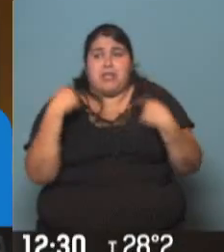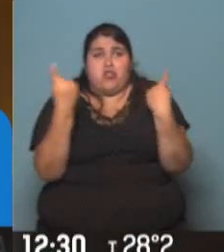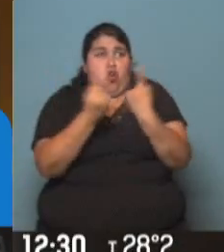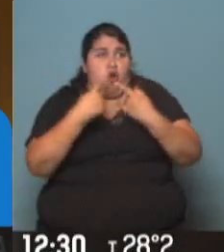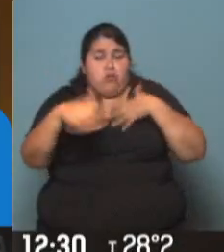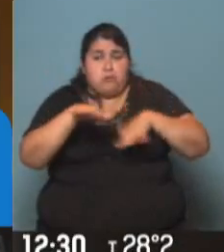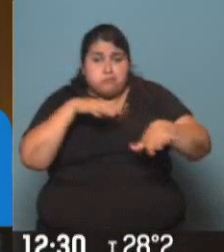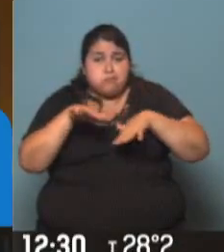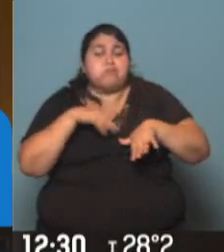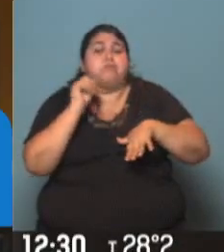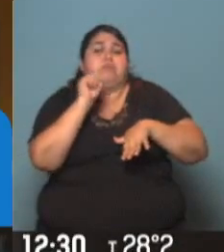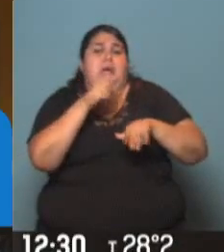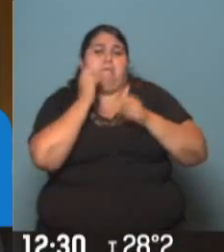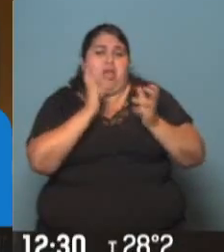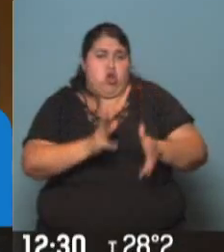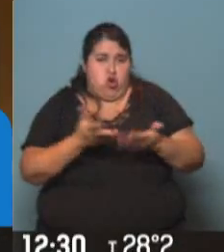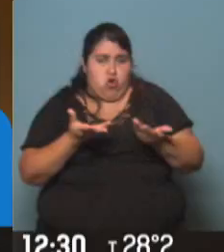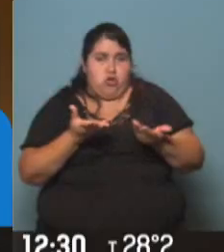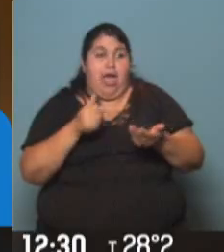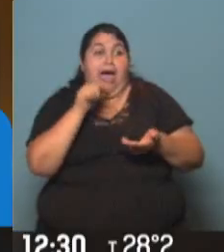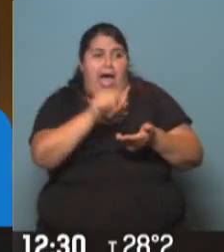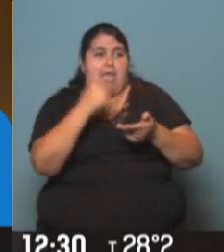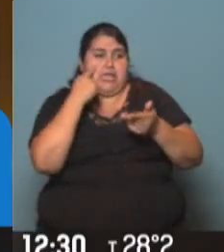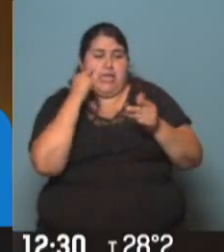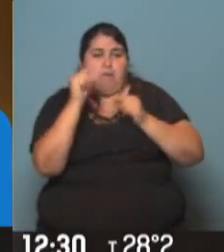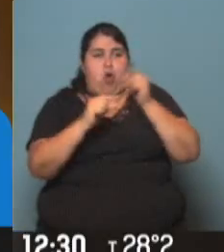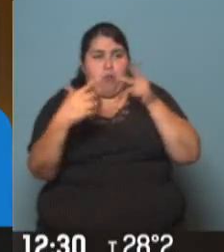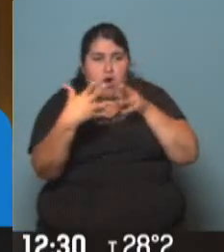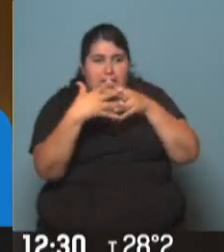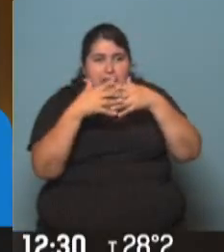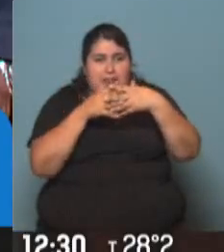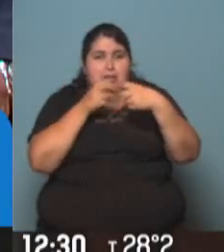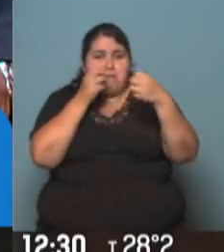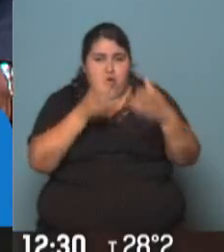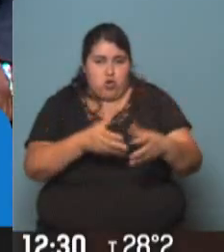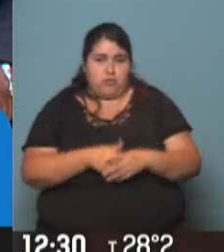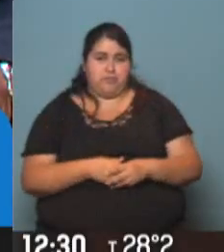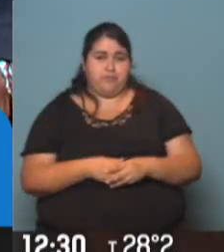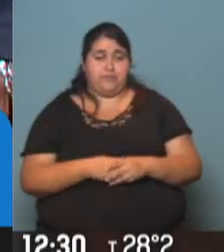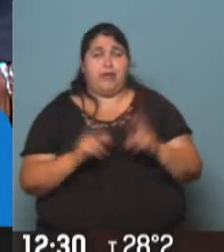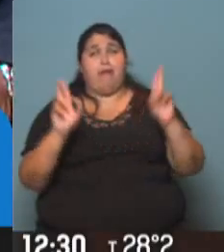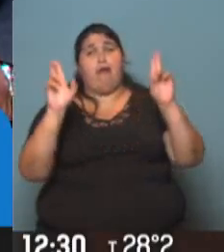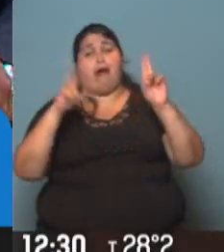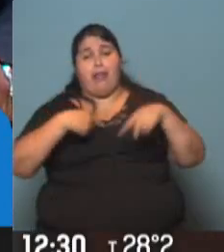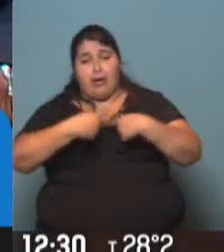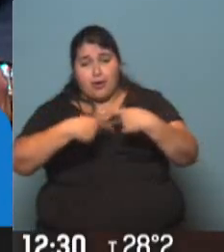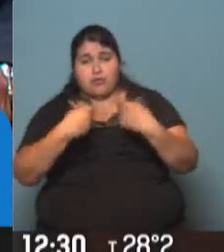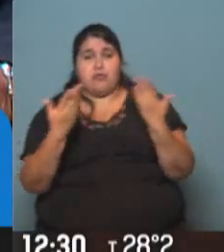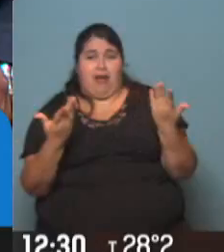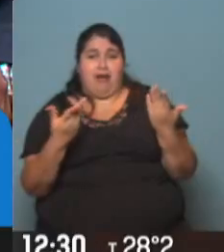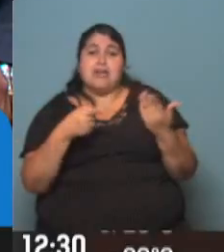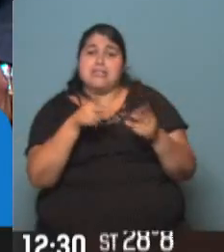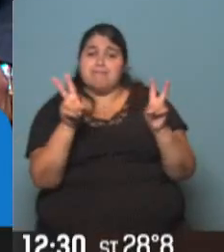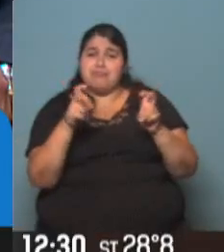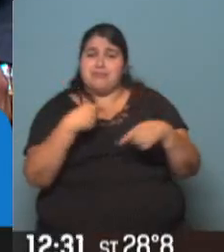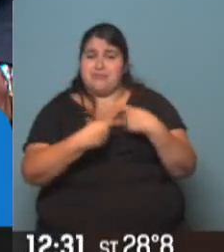apartados del estado sea mejor seguramente se va a ir encausando el conflicto podríamos ir hablando del tema lamentablemente vamos a tener que seguir